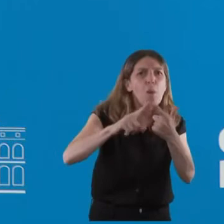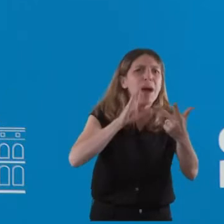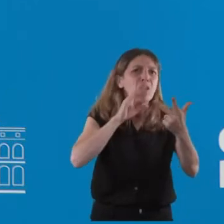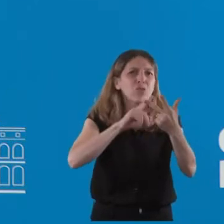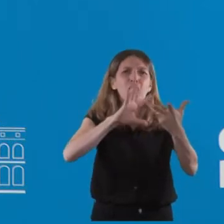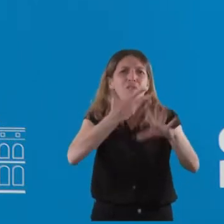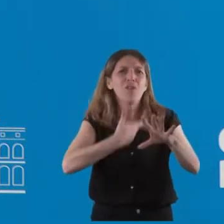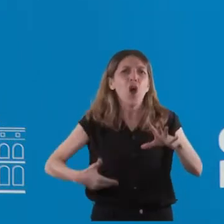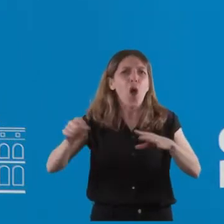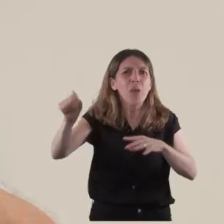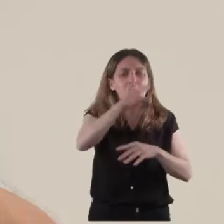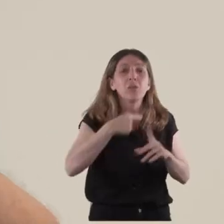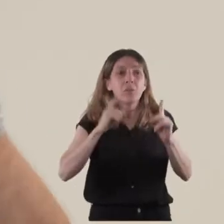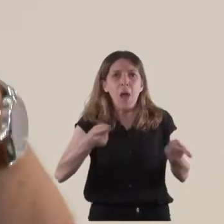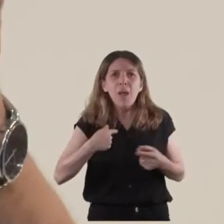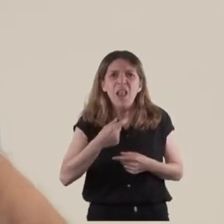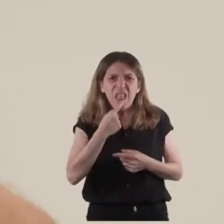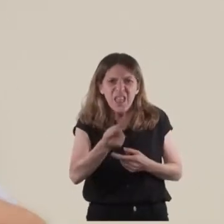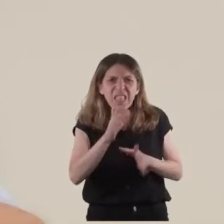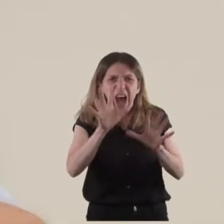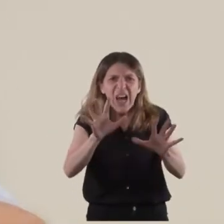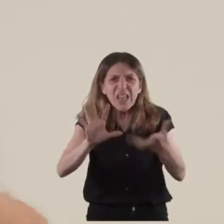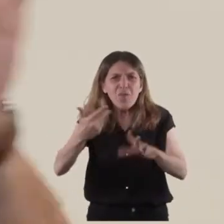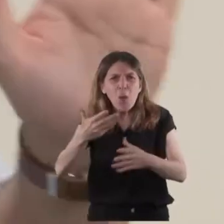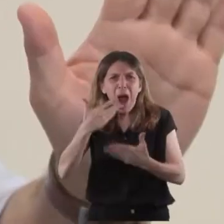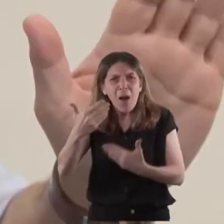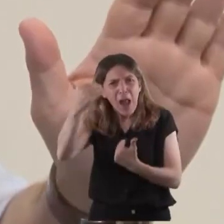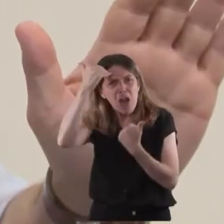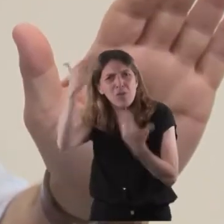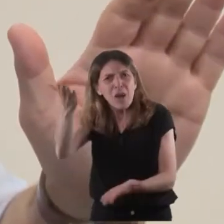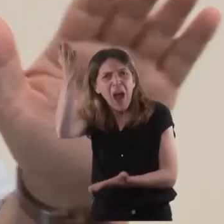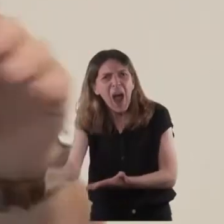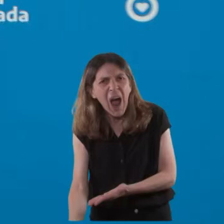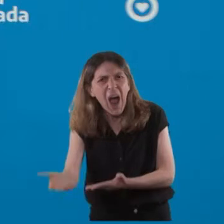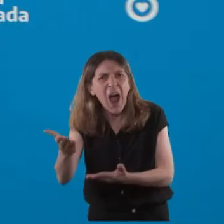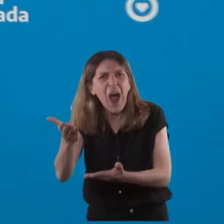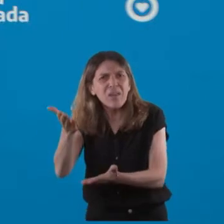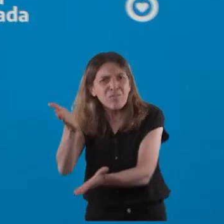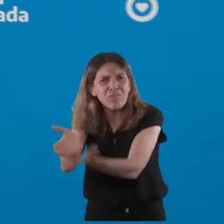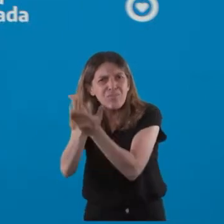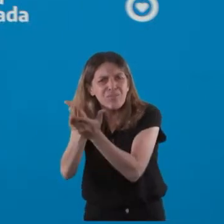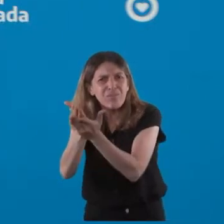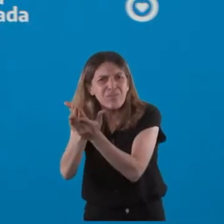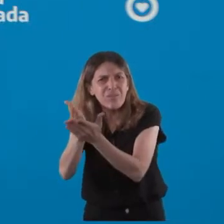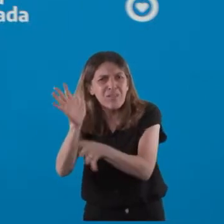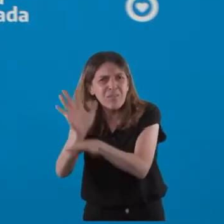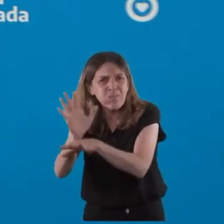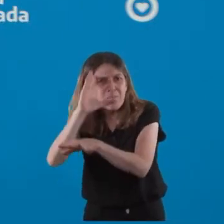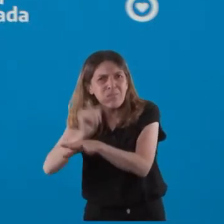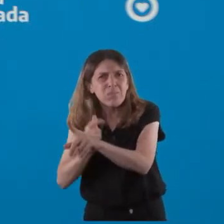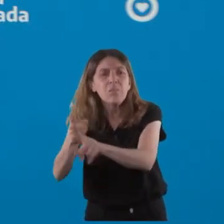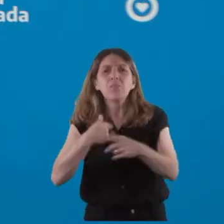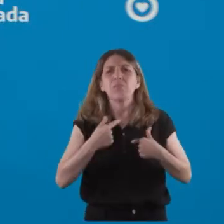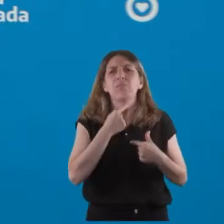los países del mundo eso implica también elogiar un régimen sangriento porque no bien esto pidió la verdad es que algo había hecho él preferiría dar por